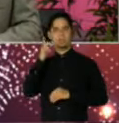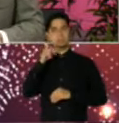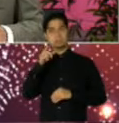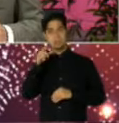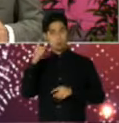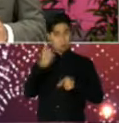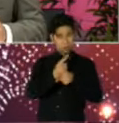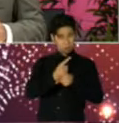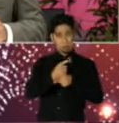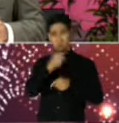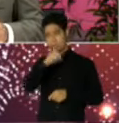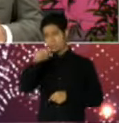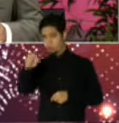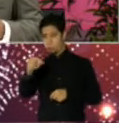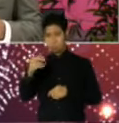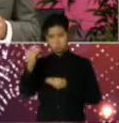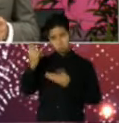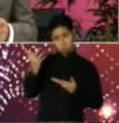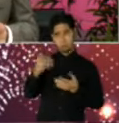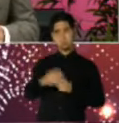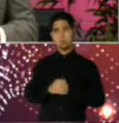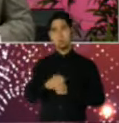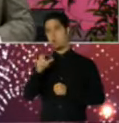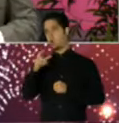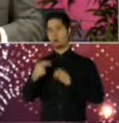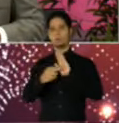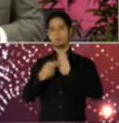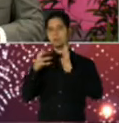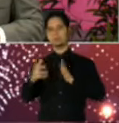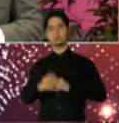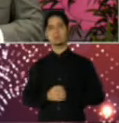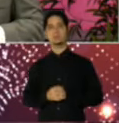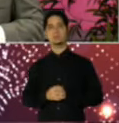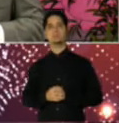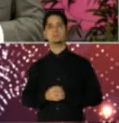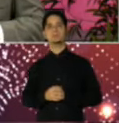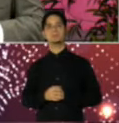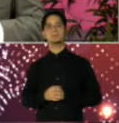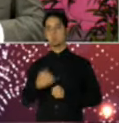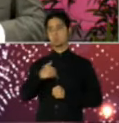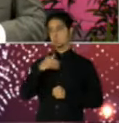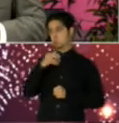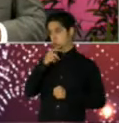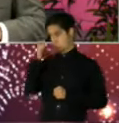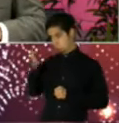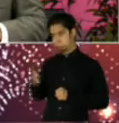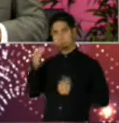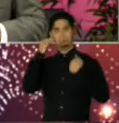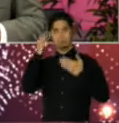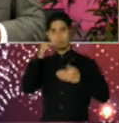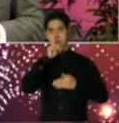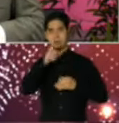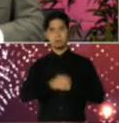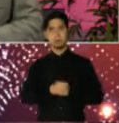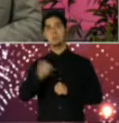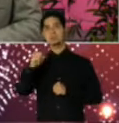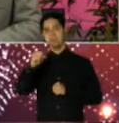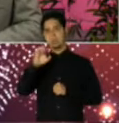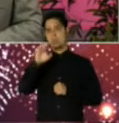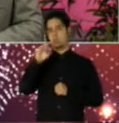¿Eso fue así? ¿Ese fue el contacto que él hizo? El contacto. ¿O la representación que él hizo? Sí, o sea, yo no conozco a este señor. Sí conozco a